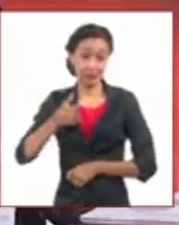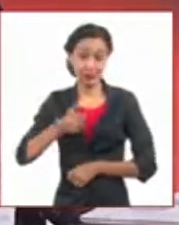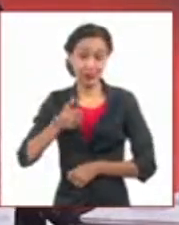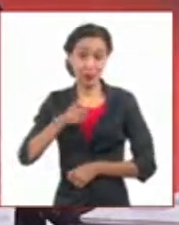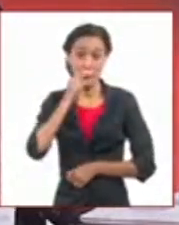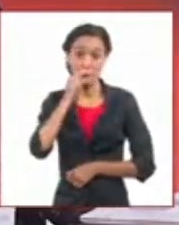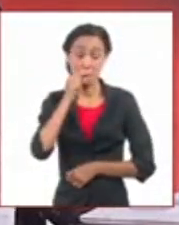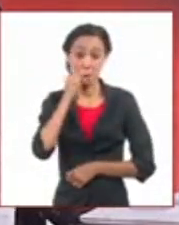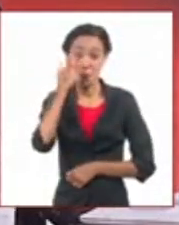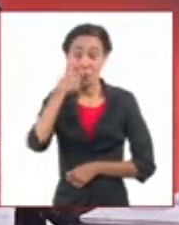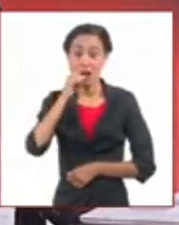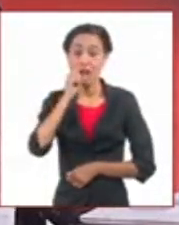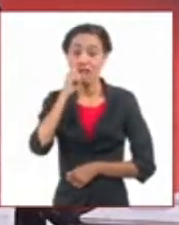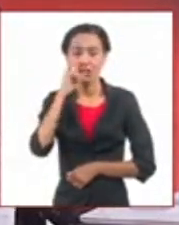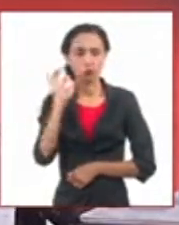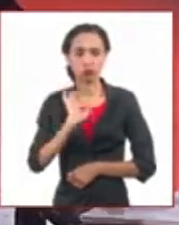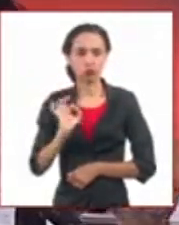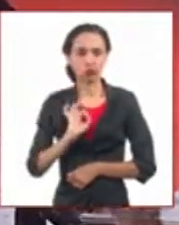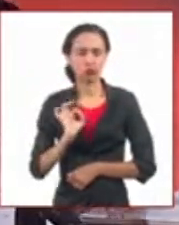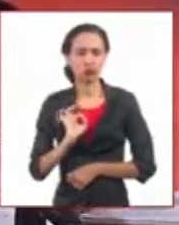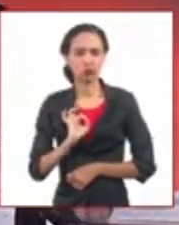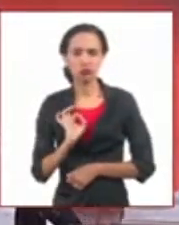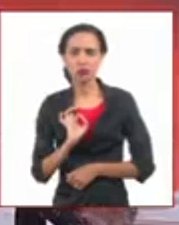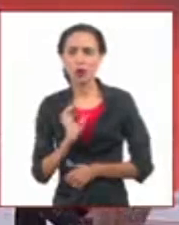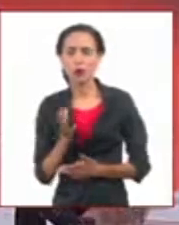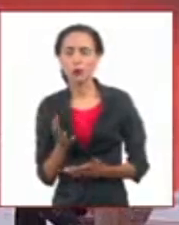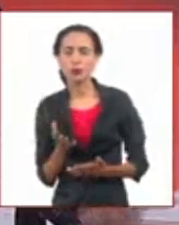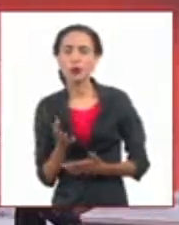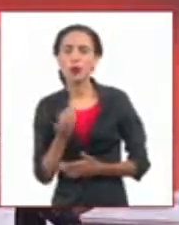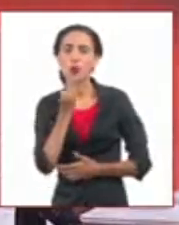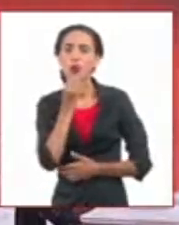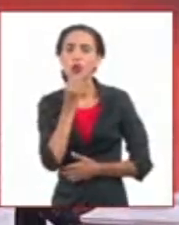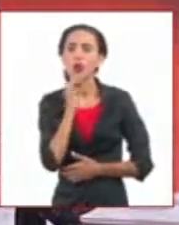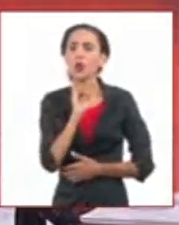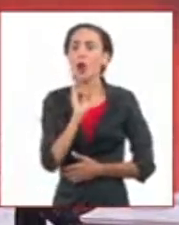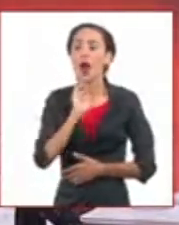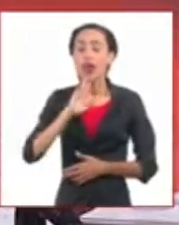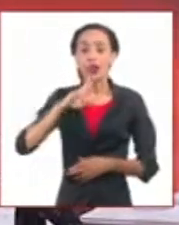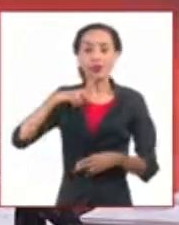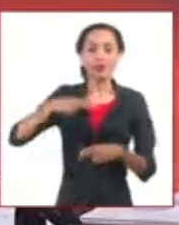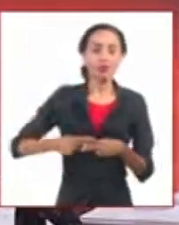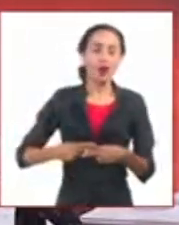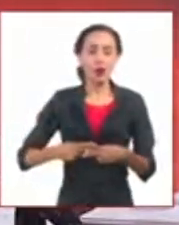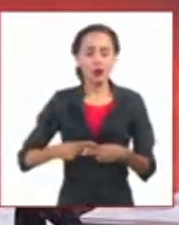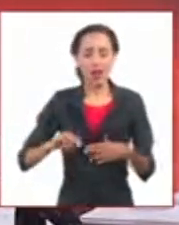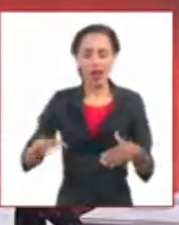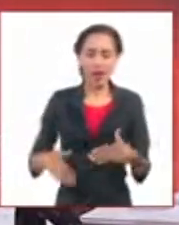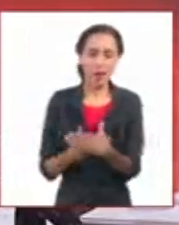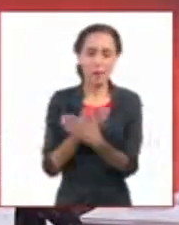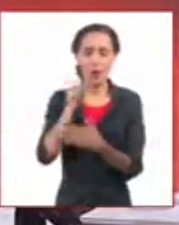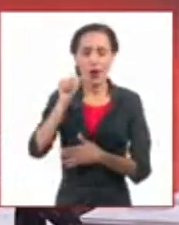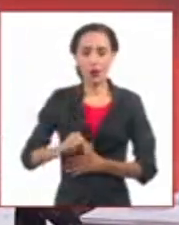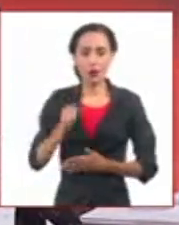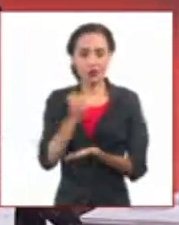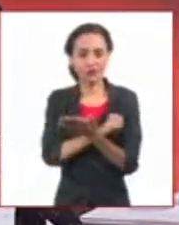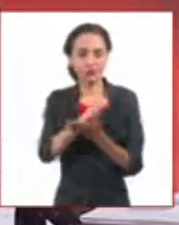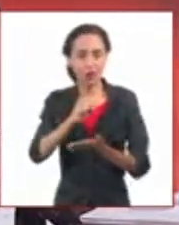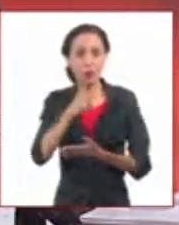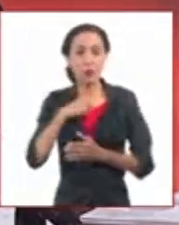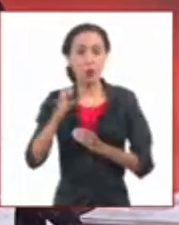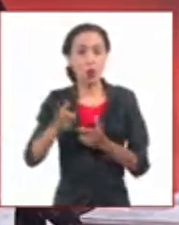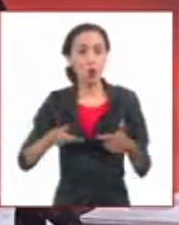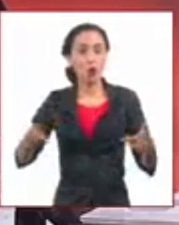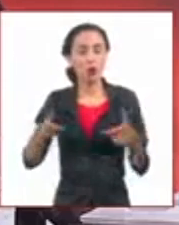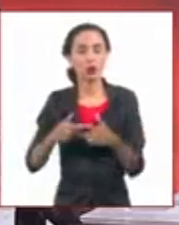todavía no han logrado colocar ser ser nombrados los embajadores por el congreso estadounidense y